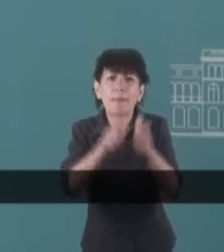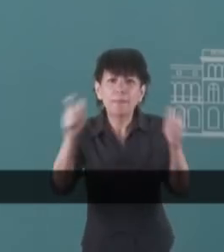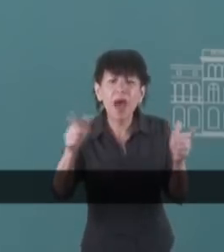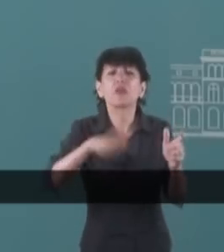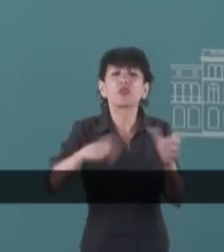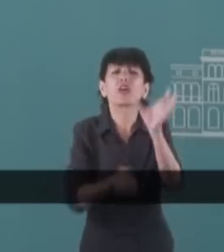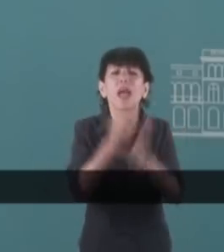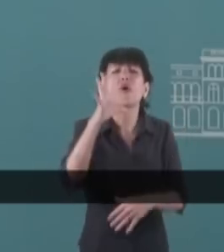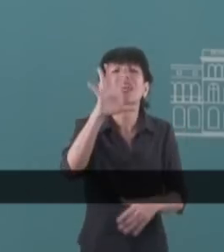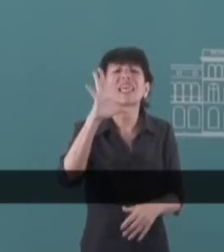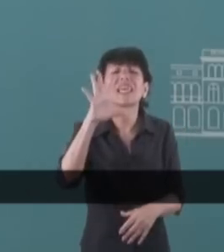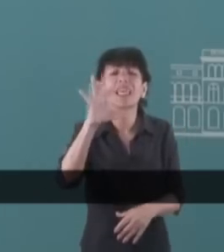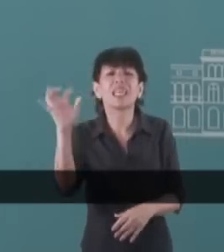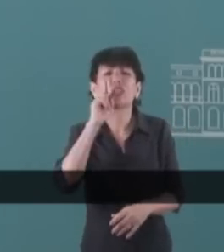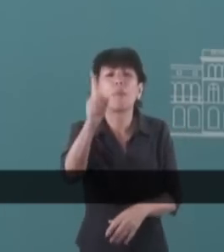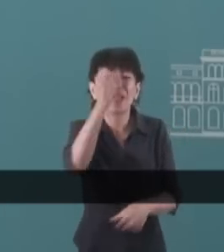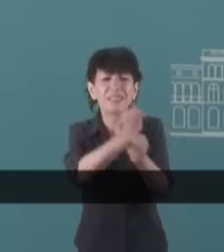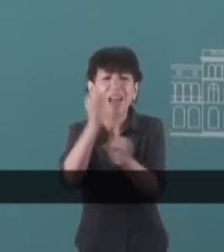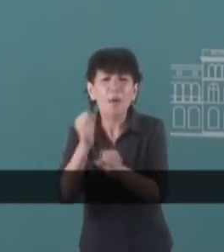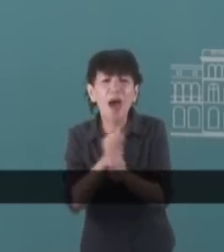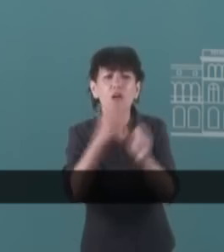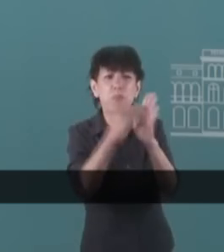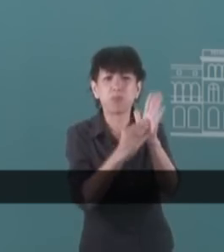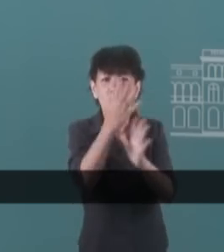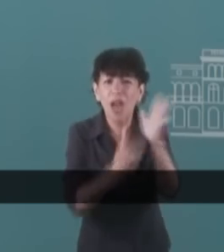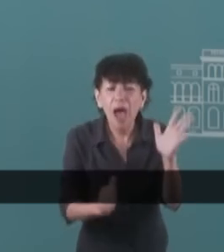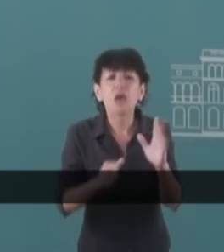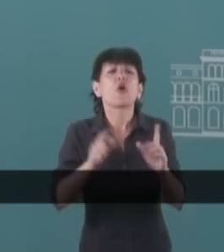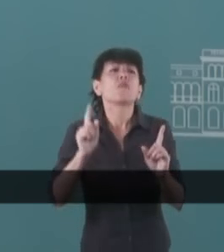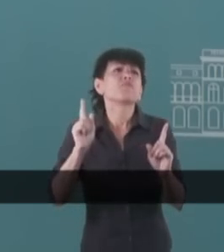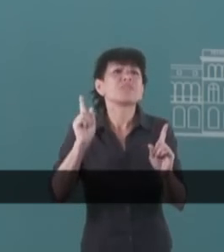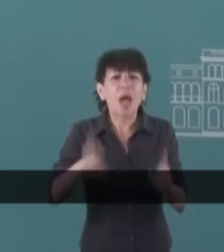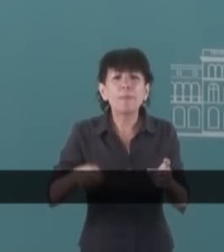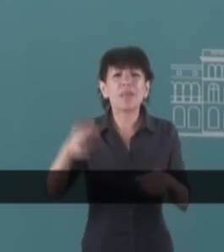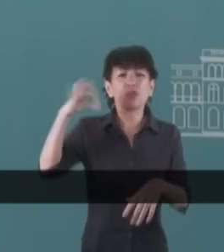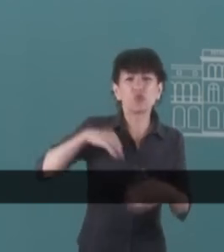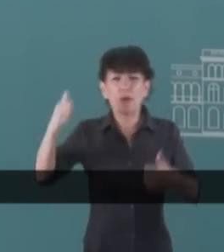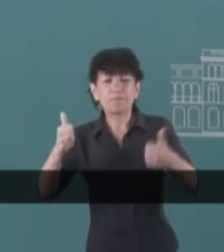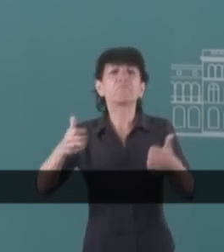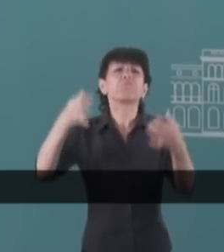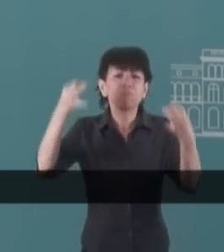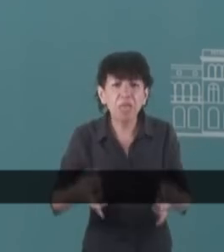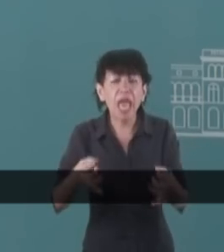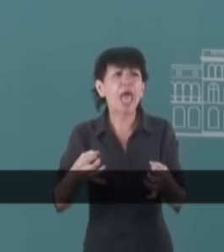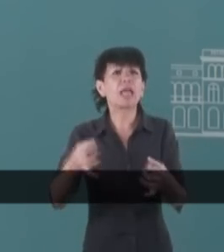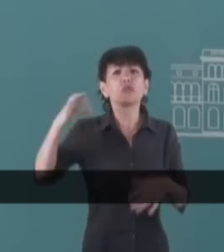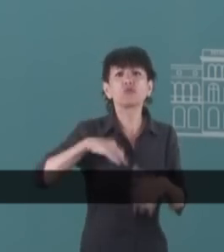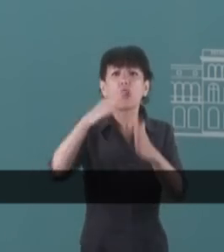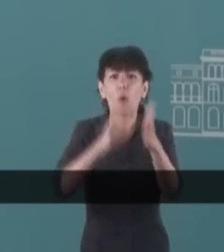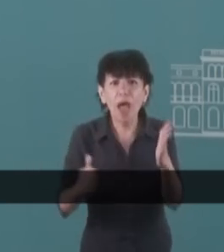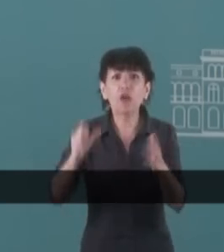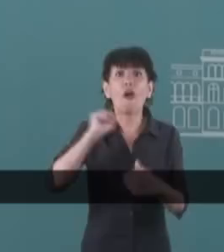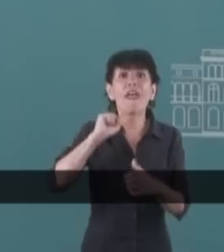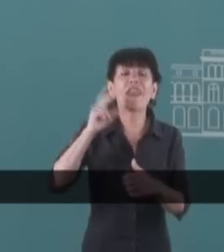trabajo registrados, más de 1 millón de puestos de trabajo no registrados. Las paritarias han funcionado y los salarios en blanco han estado por encima de la inflación,